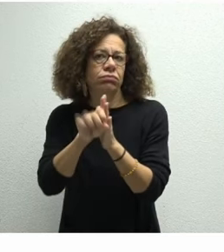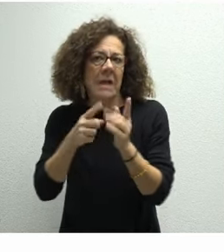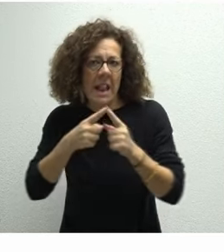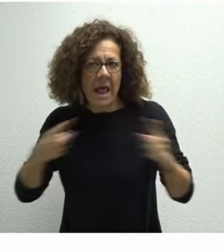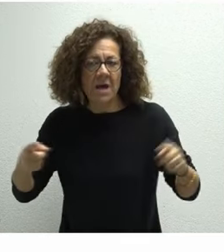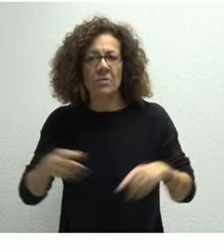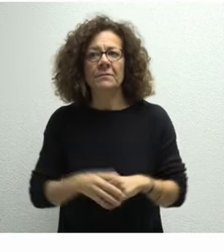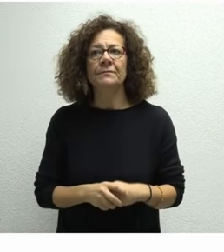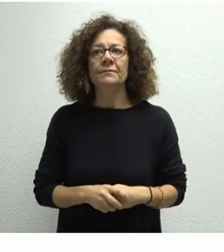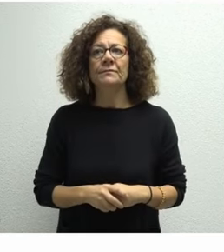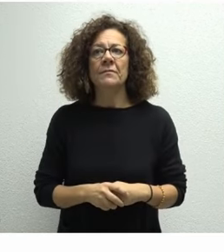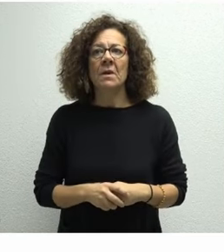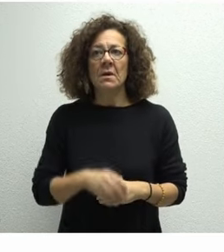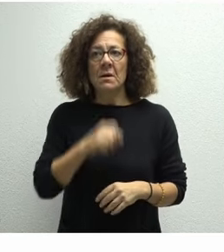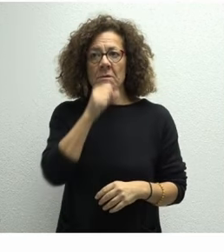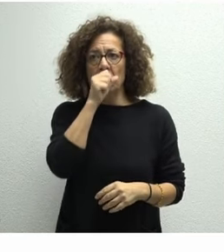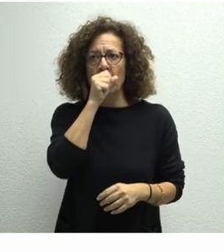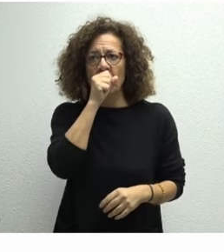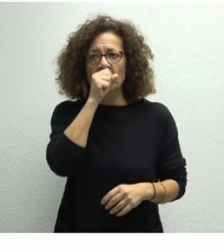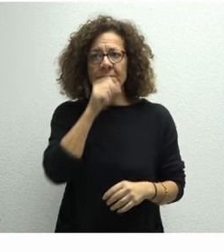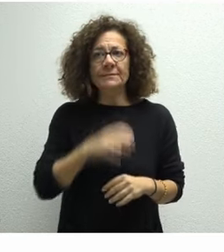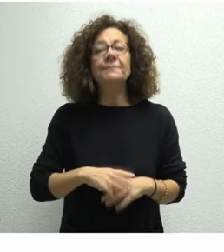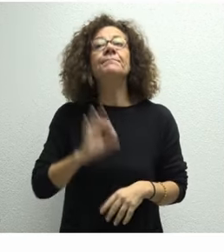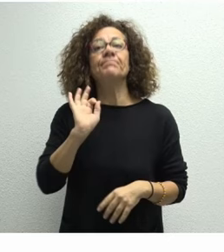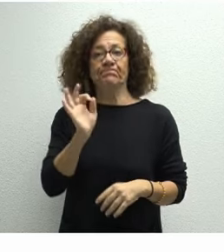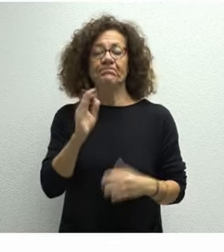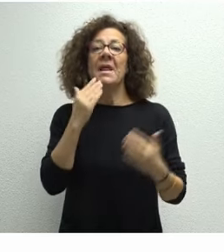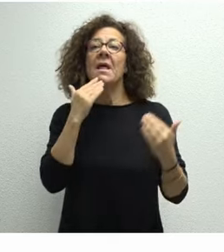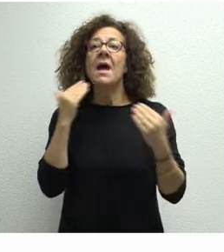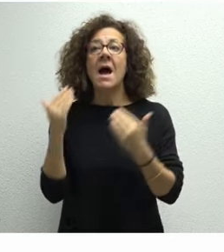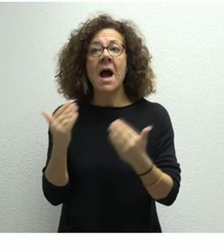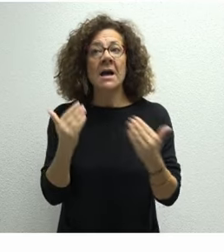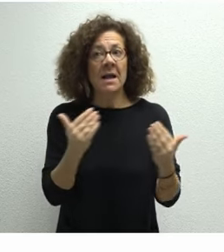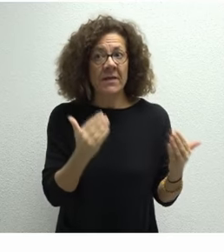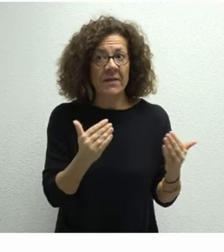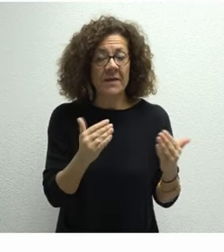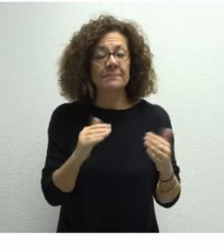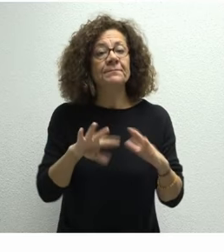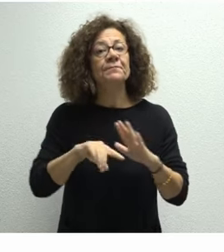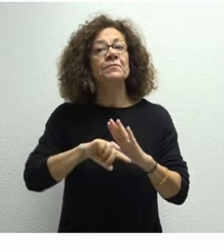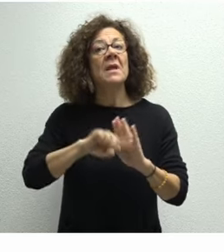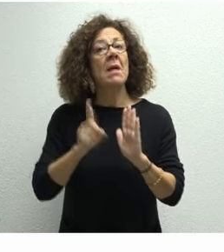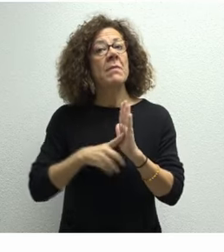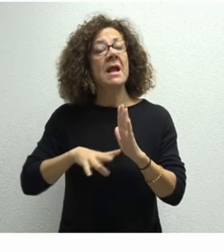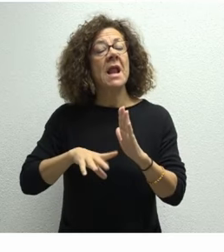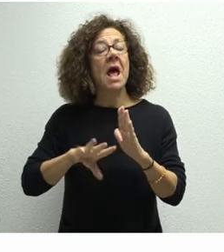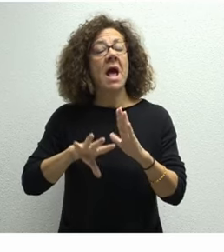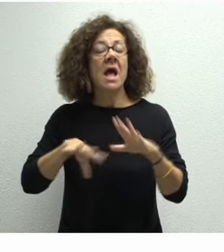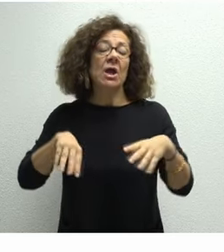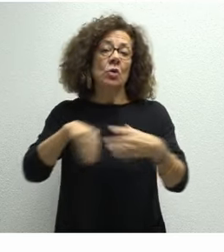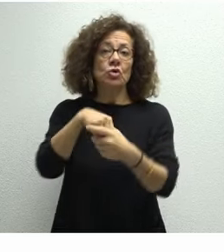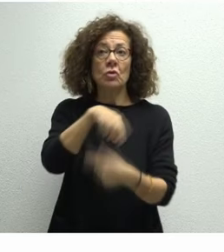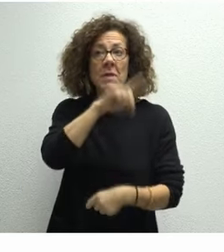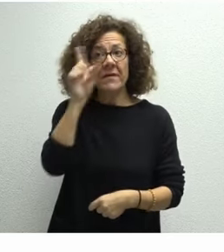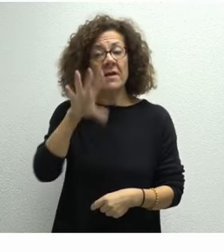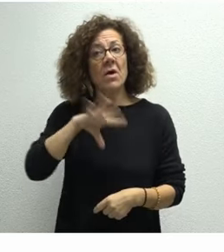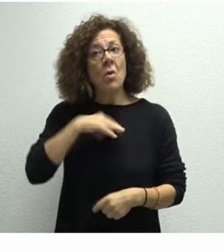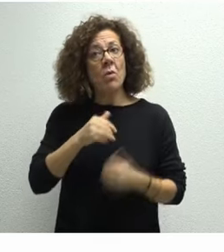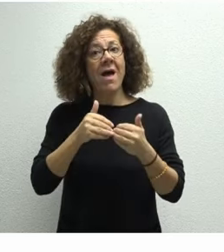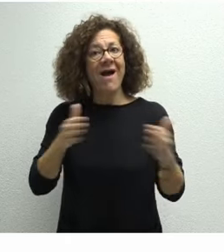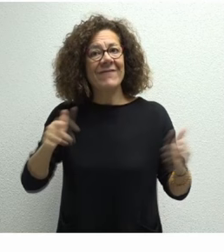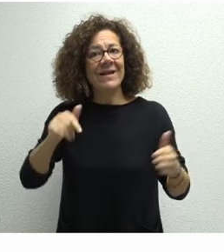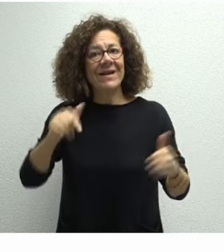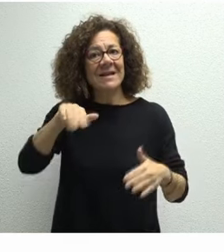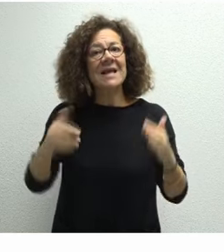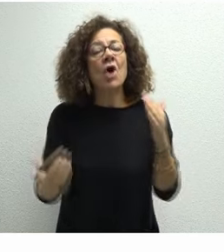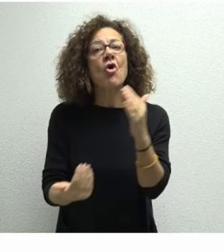en mi parte sí que agradecer que plena inclusión Madrid puede abrir esta